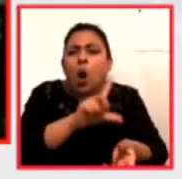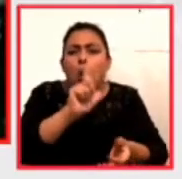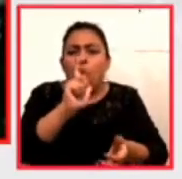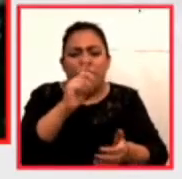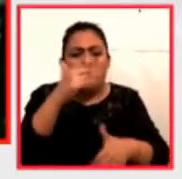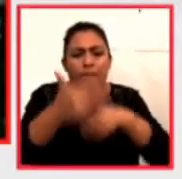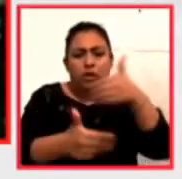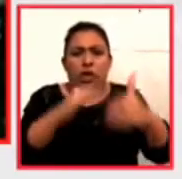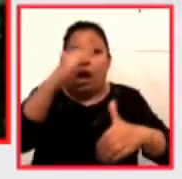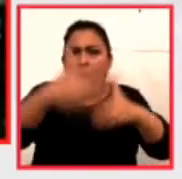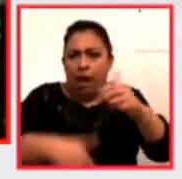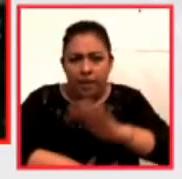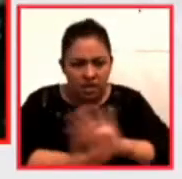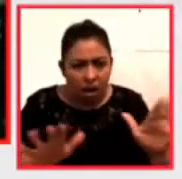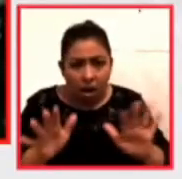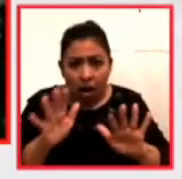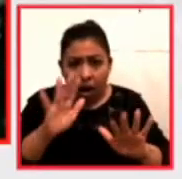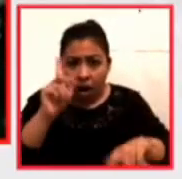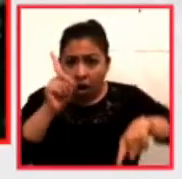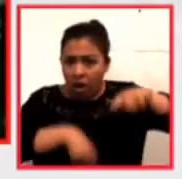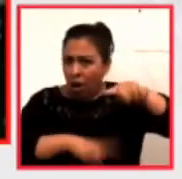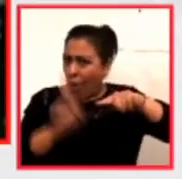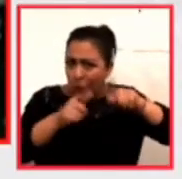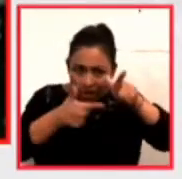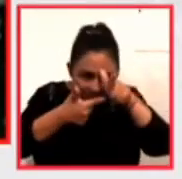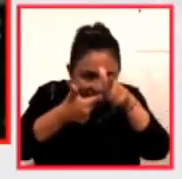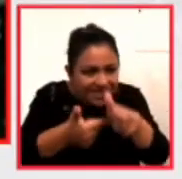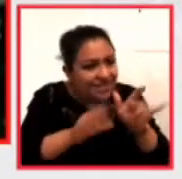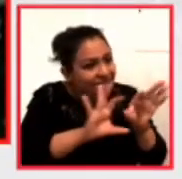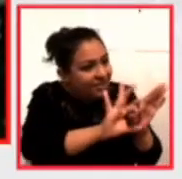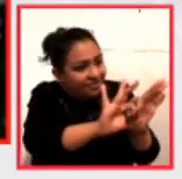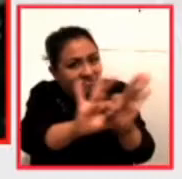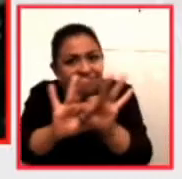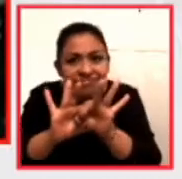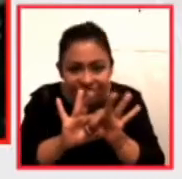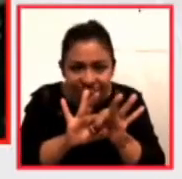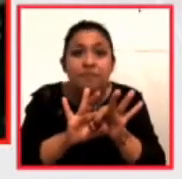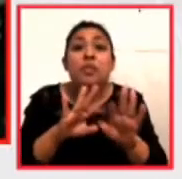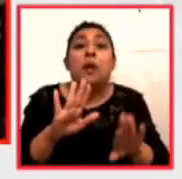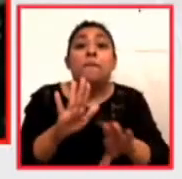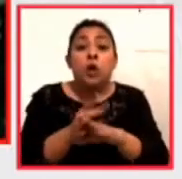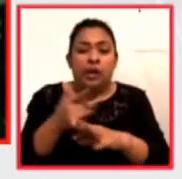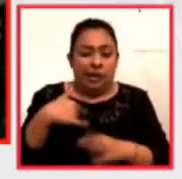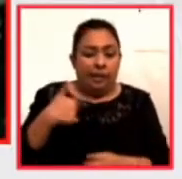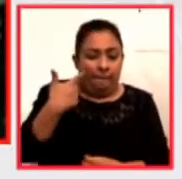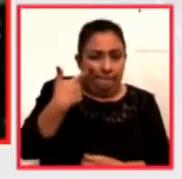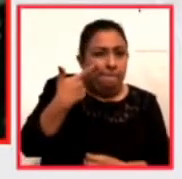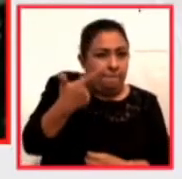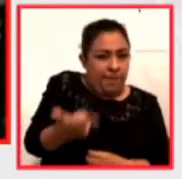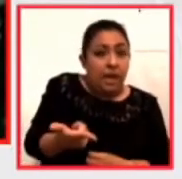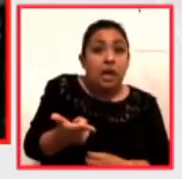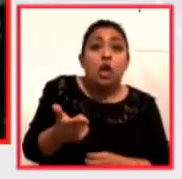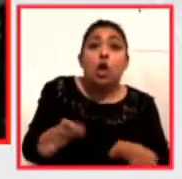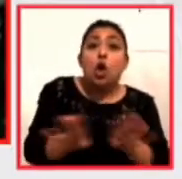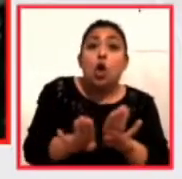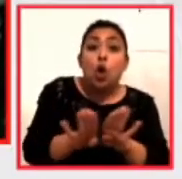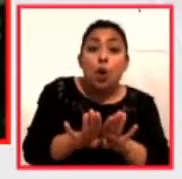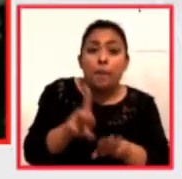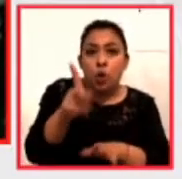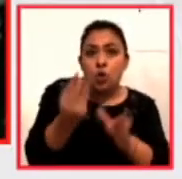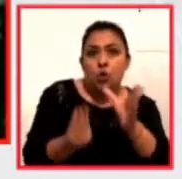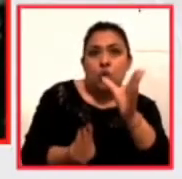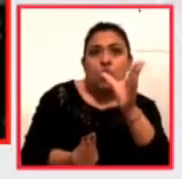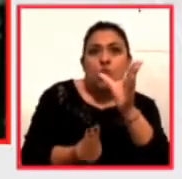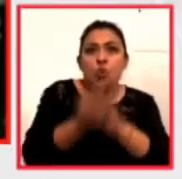proceso, seguirla manteniendo como un vínculo, porque de lo que nos estamos dando cuenta es de que esta innovación